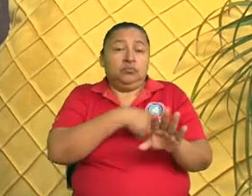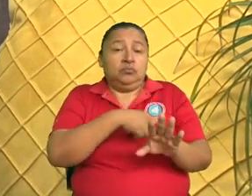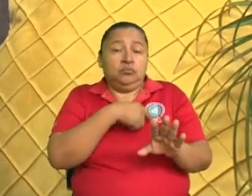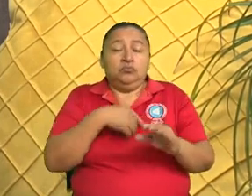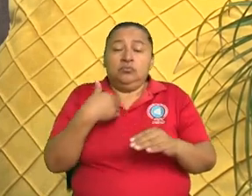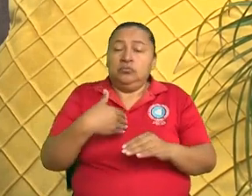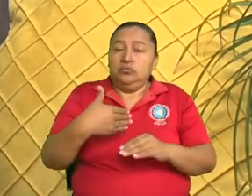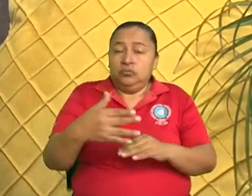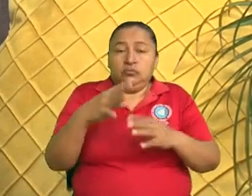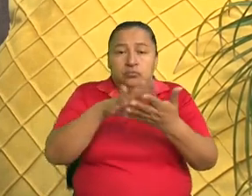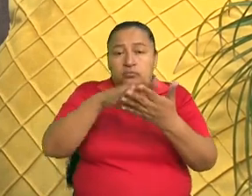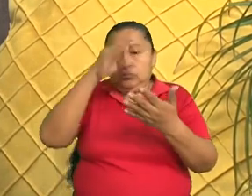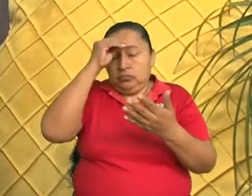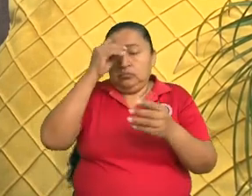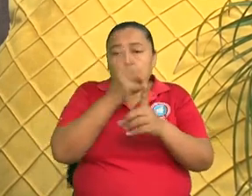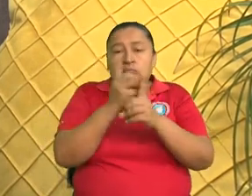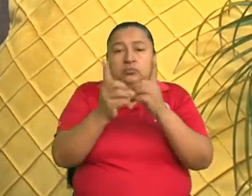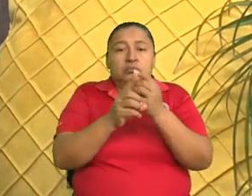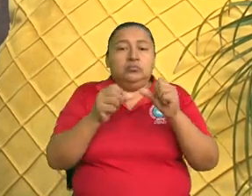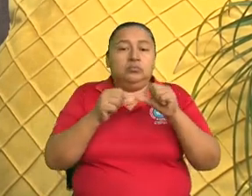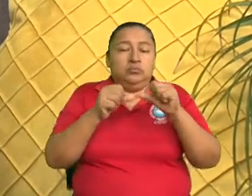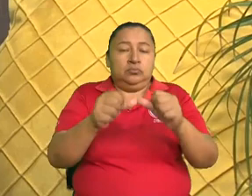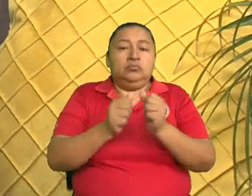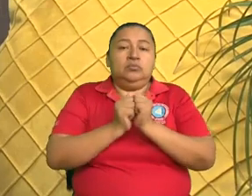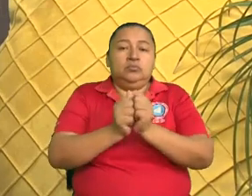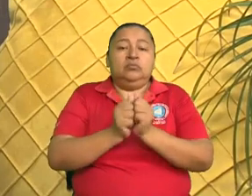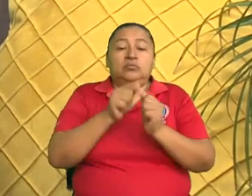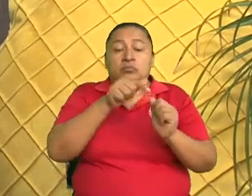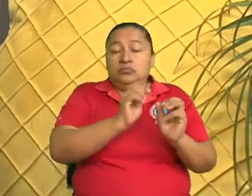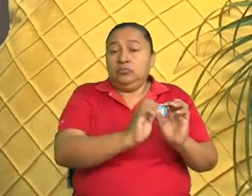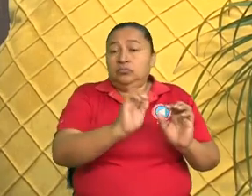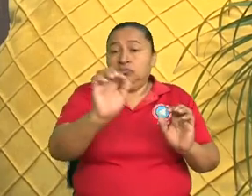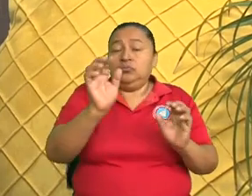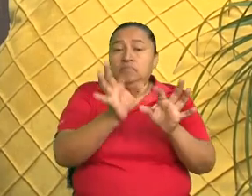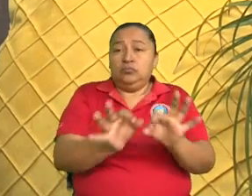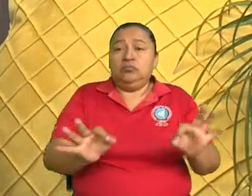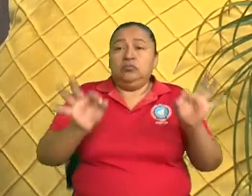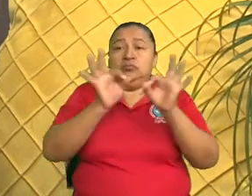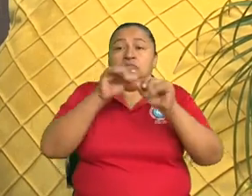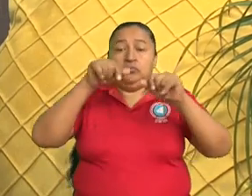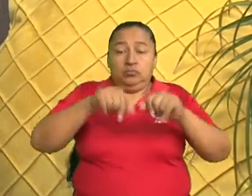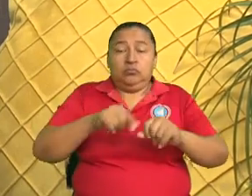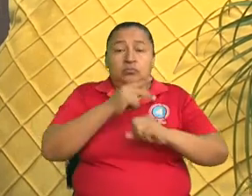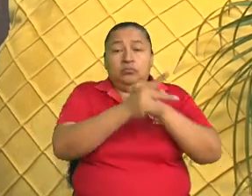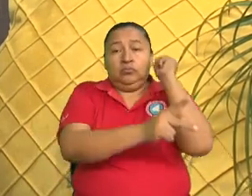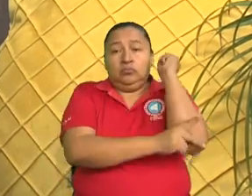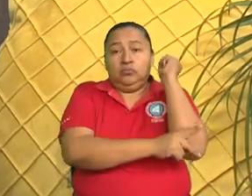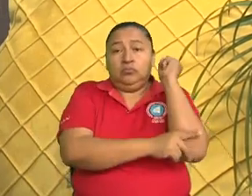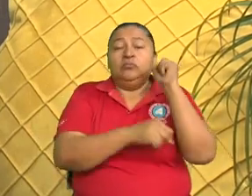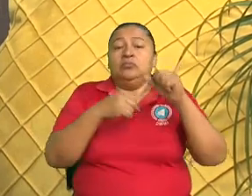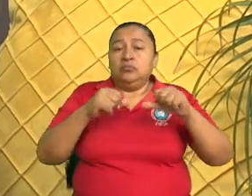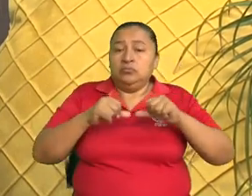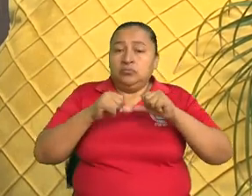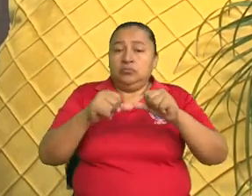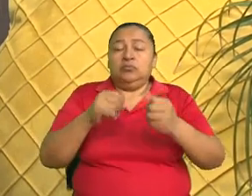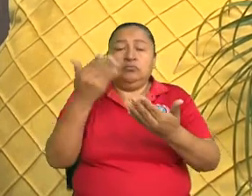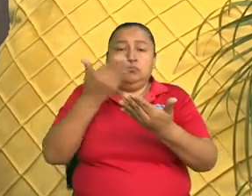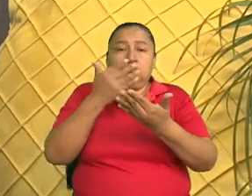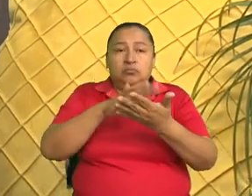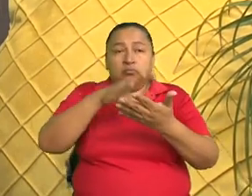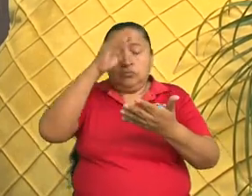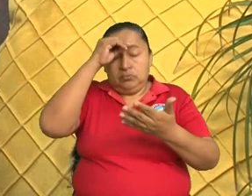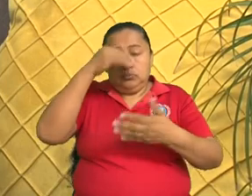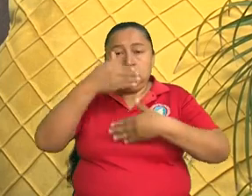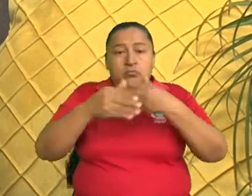de aprendizaje. Hay que seguirlos acompañando, porque esta generación es muy importante para este país. Entonces, a continuar acompañándolos, a